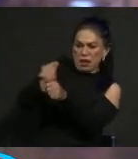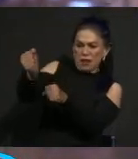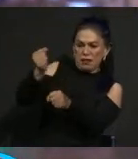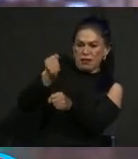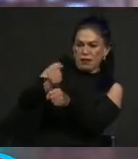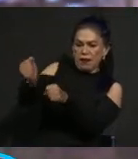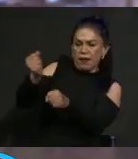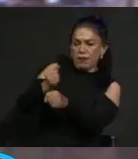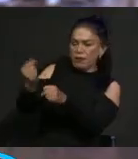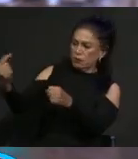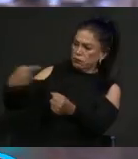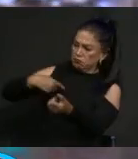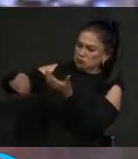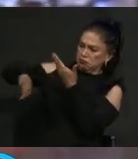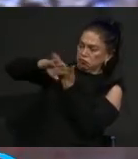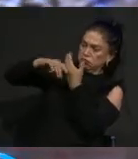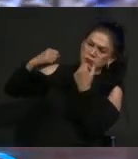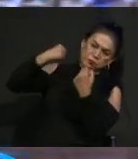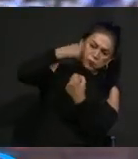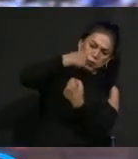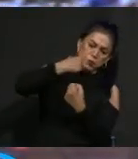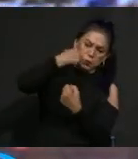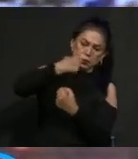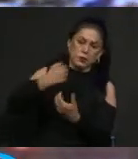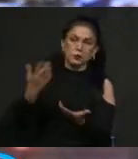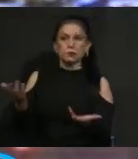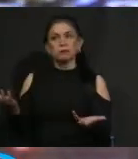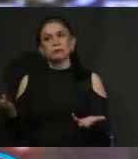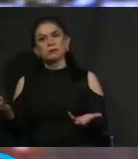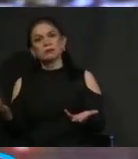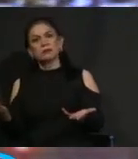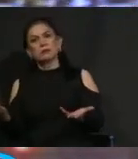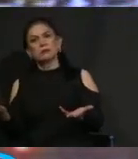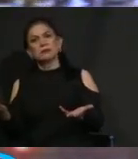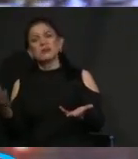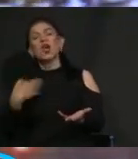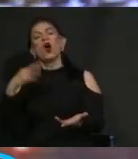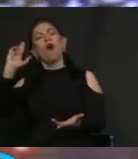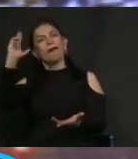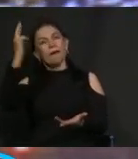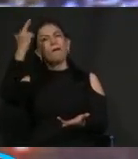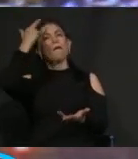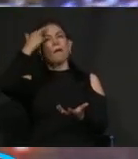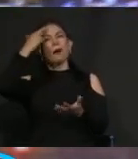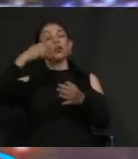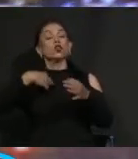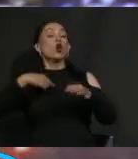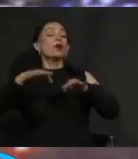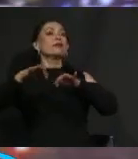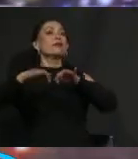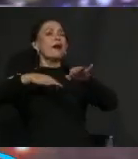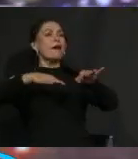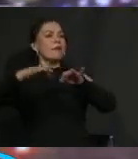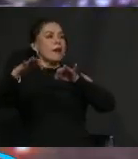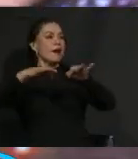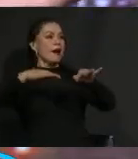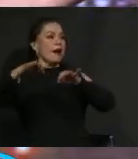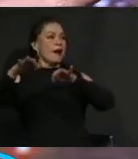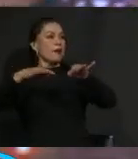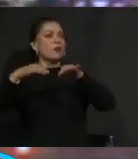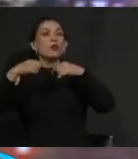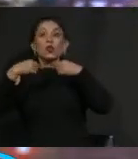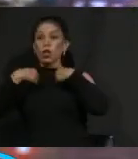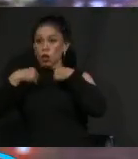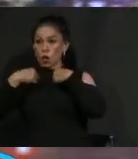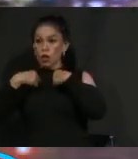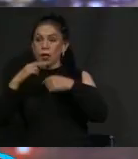día antes una cortinilla con mi mejor amigo se llama Adrián rojas Saludos a rojas una una cordillera de sección de los